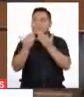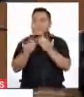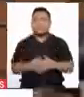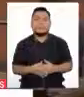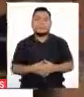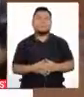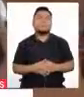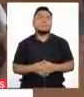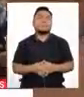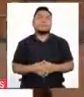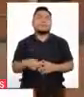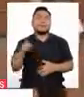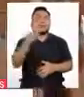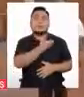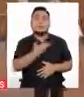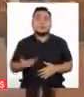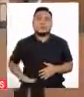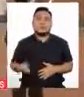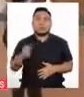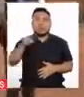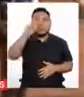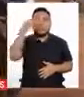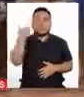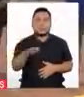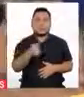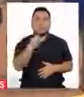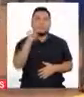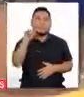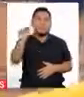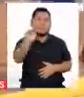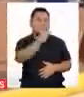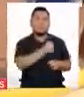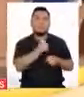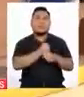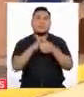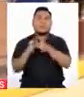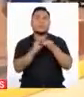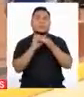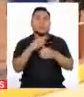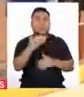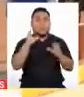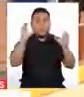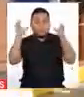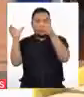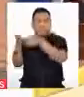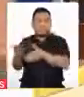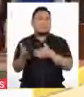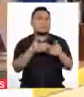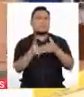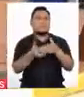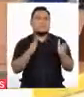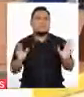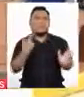El mensaje entonces del presidente de la república, quien ha hecho un llamado a trabajar juntos al Congreso de la República, no importa quién